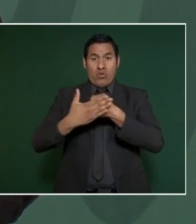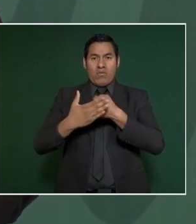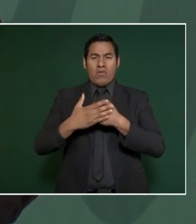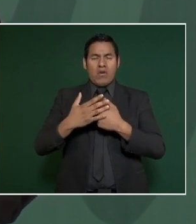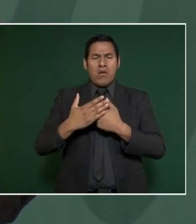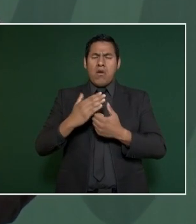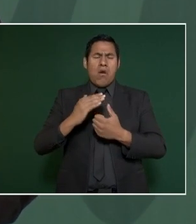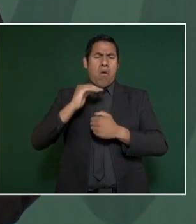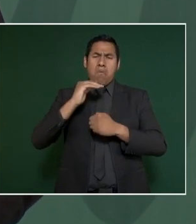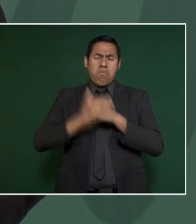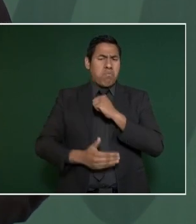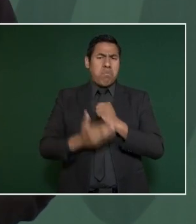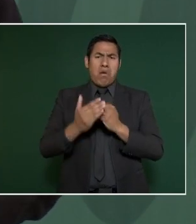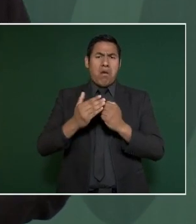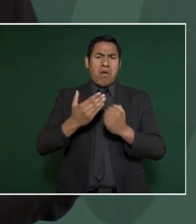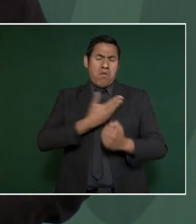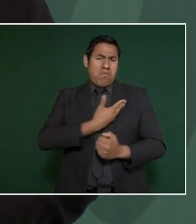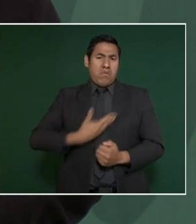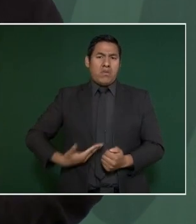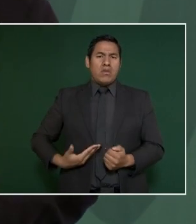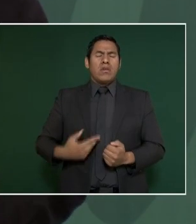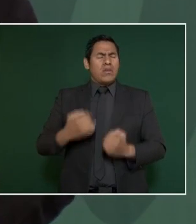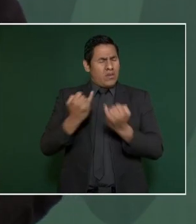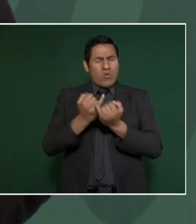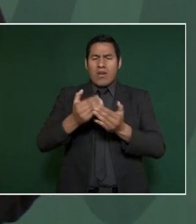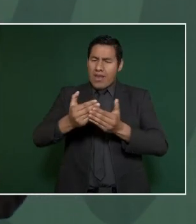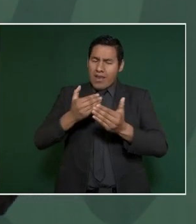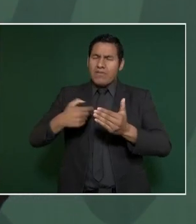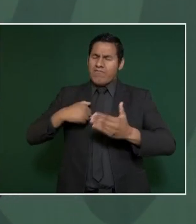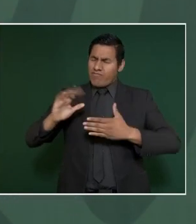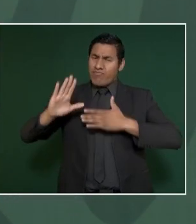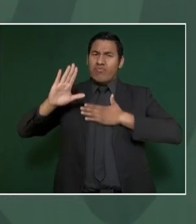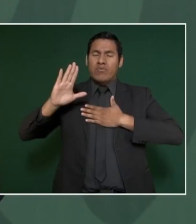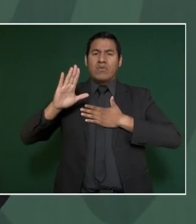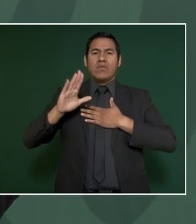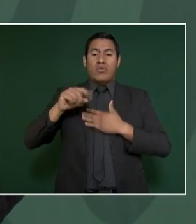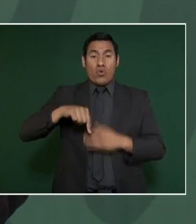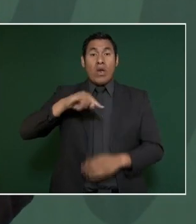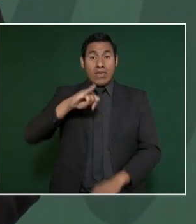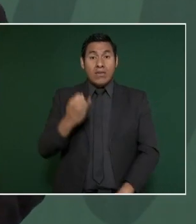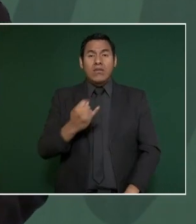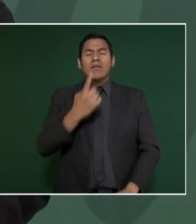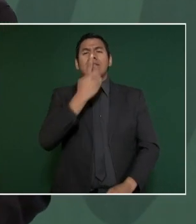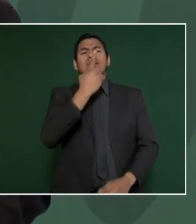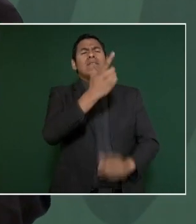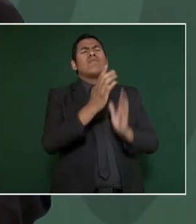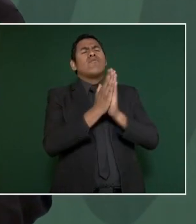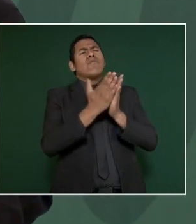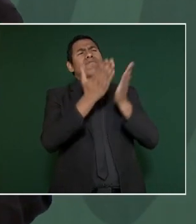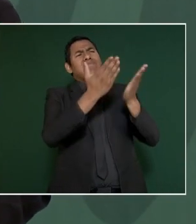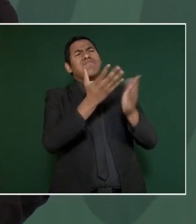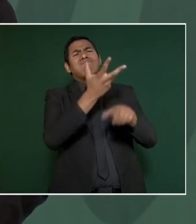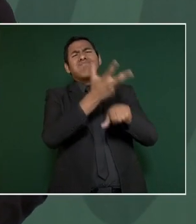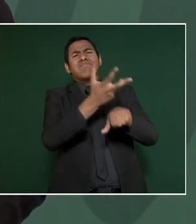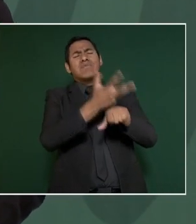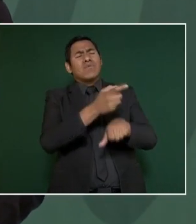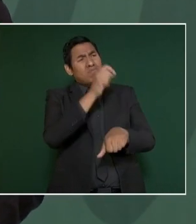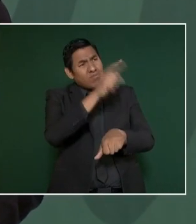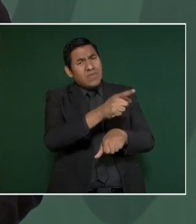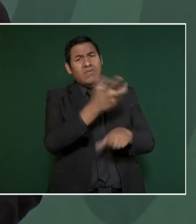Tijuana hago un llamado a las autoridades de Estados Unidos para que hagan lo propio porque van